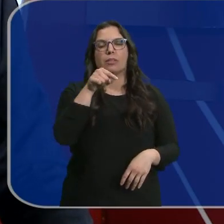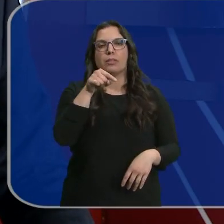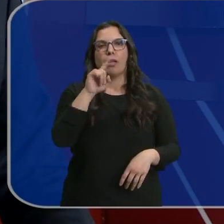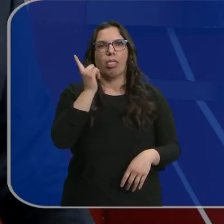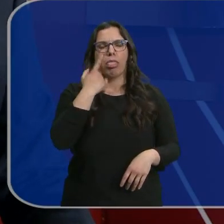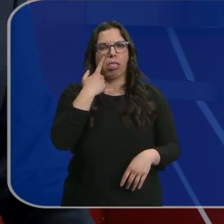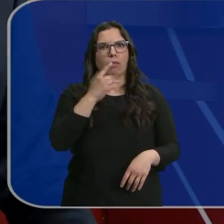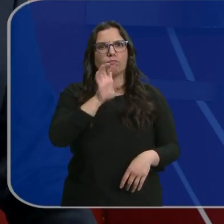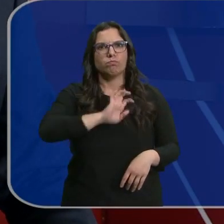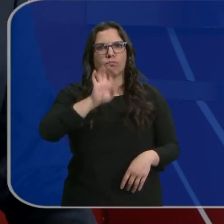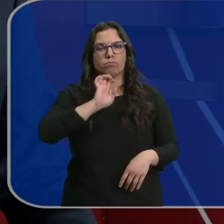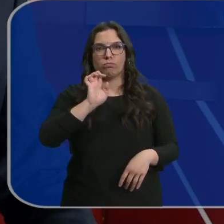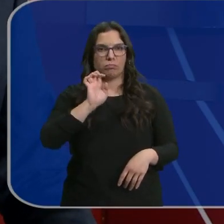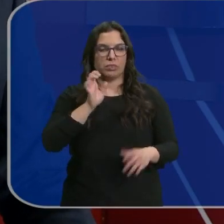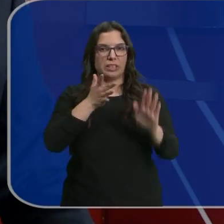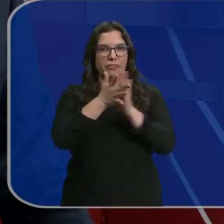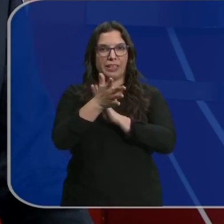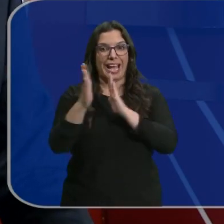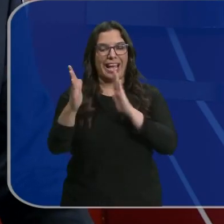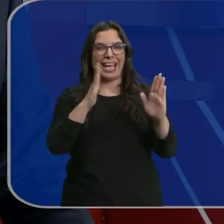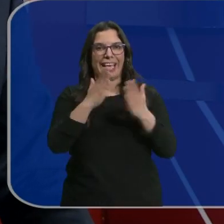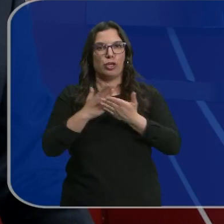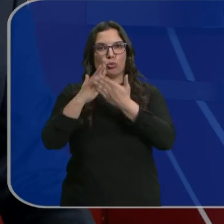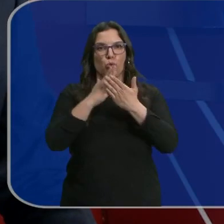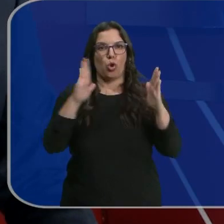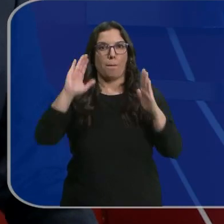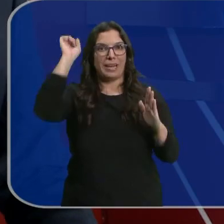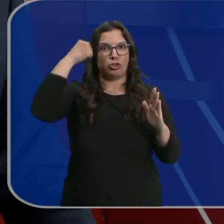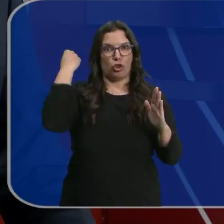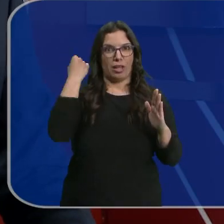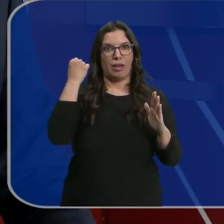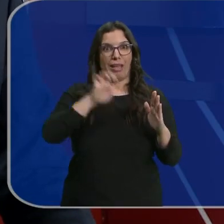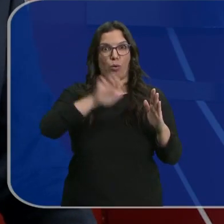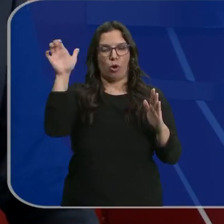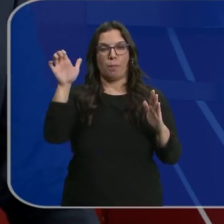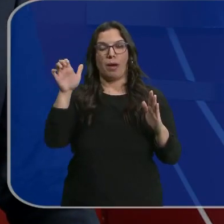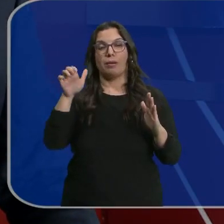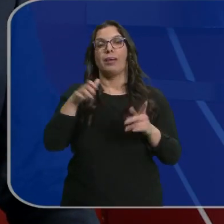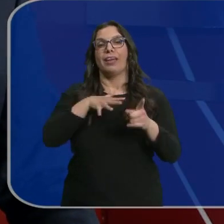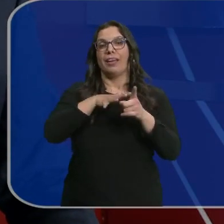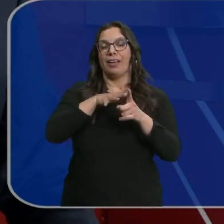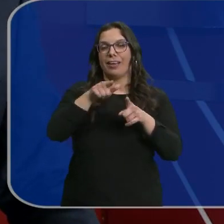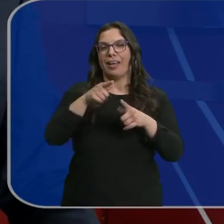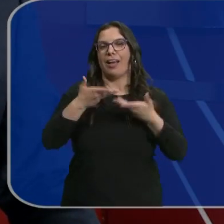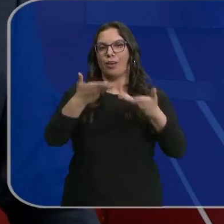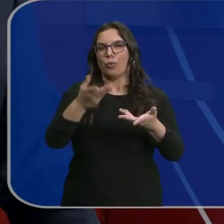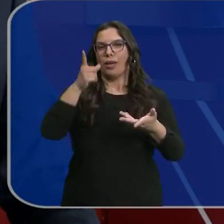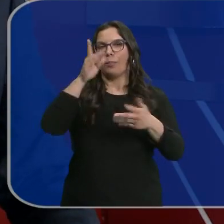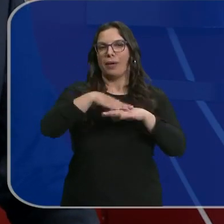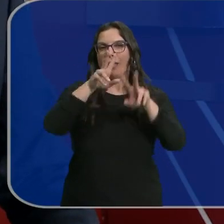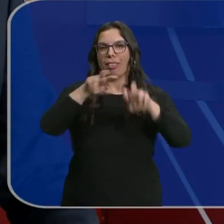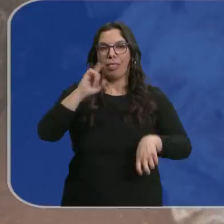la luz un gran descubrimiento. Es un hito en el estudio de la prehistoria en Europa y a él ha contribuido una investigadora de la Universidad de Valladolid.